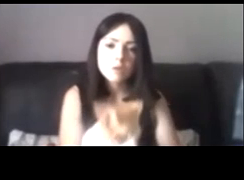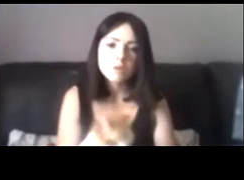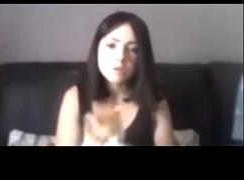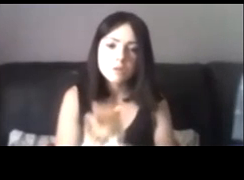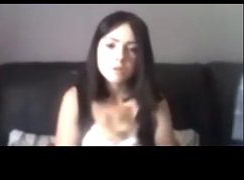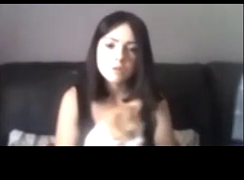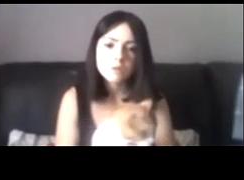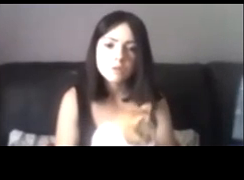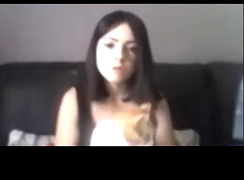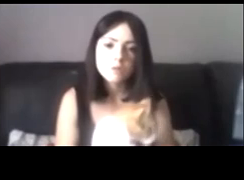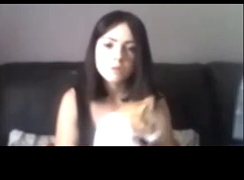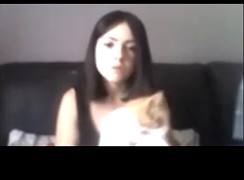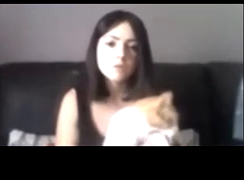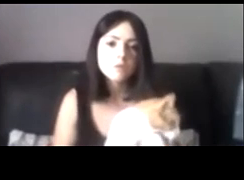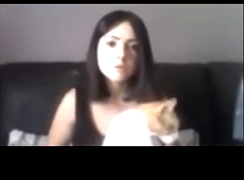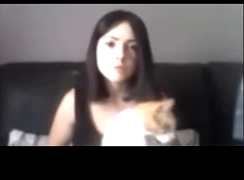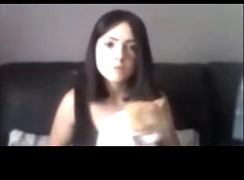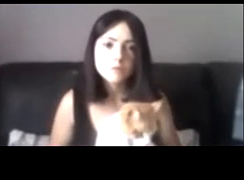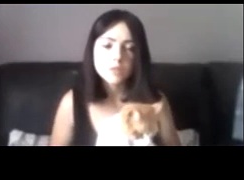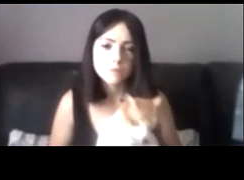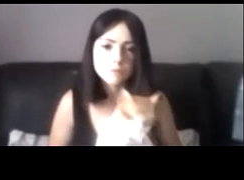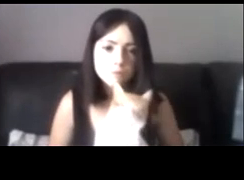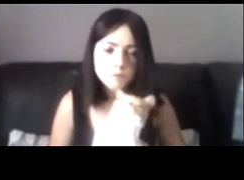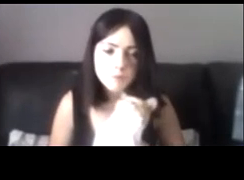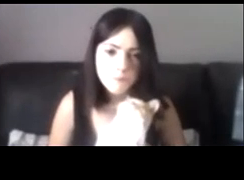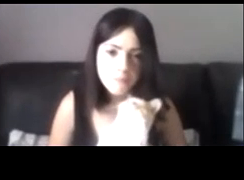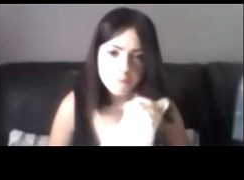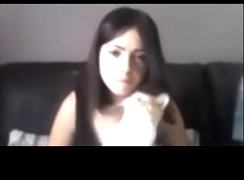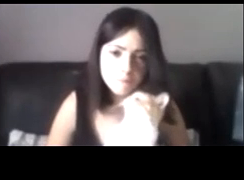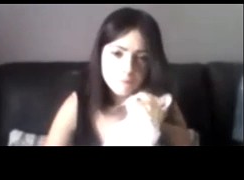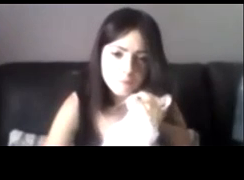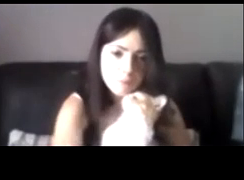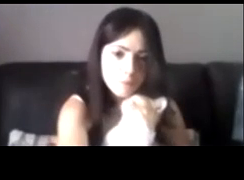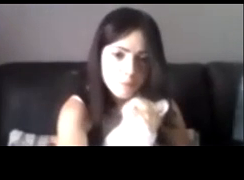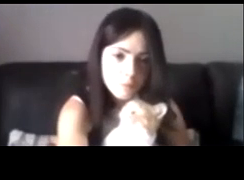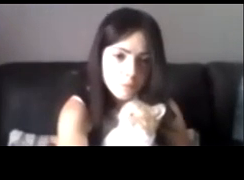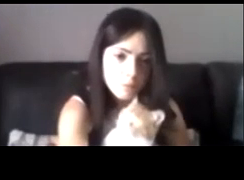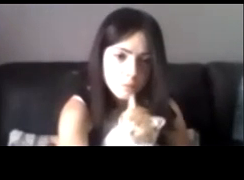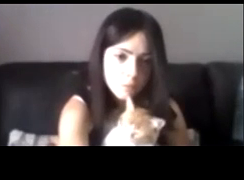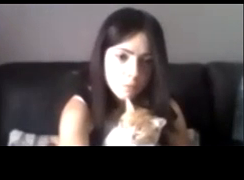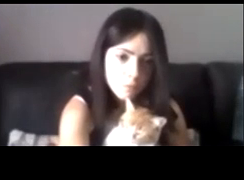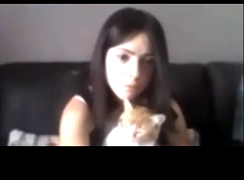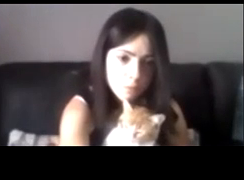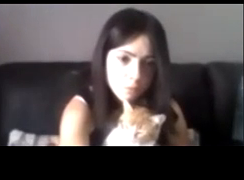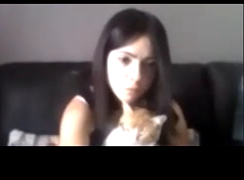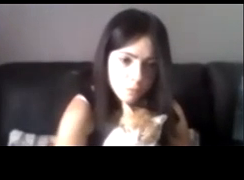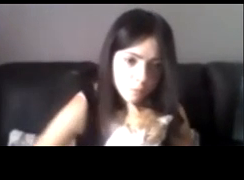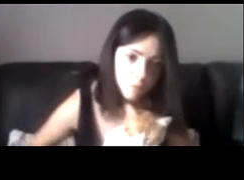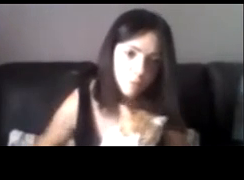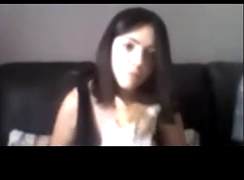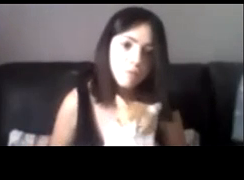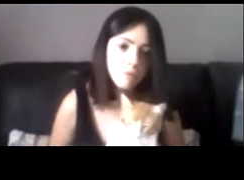prueba de comunidades digitales que hemos visto hasta ahora ¿ya? eso chiquitos que tengan una buena semana cuídense mucho